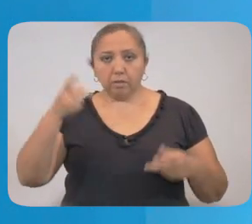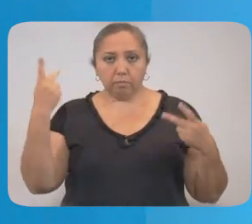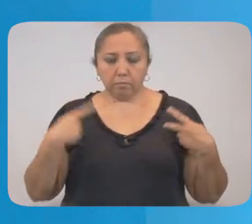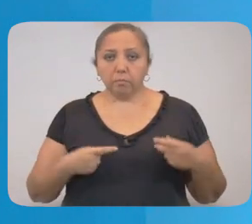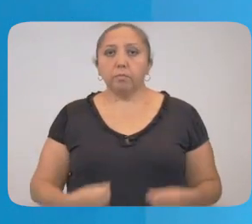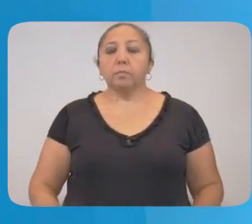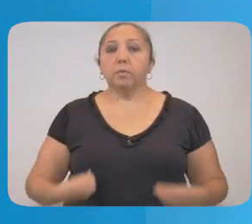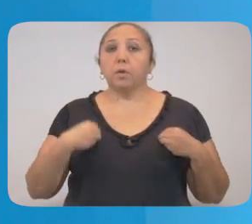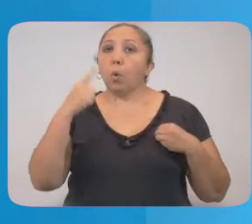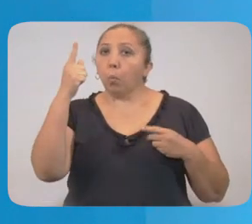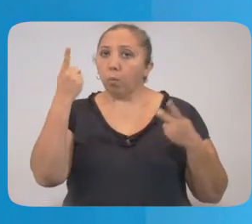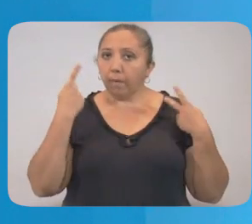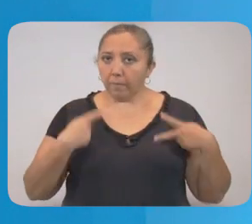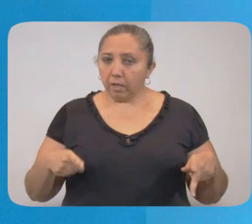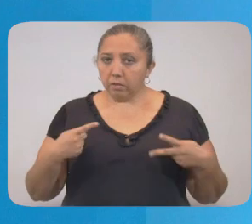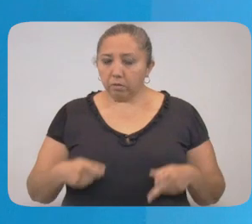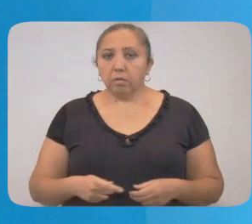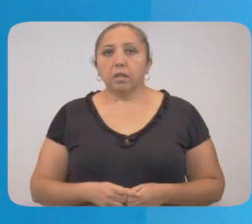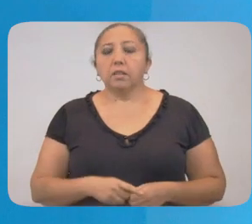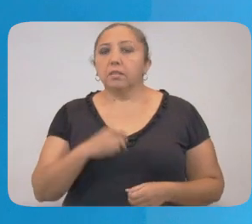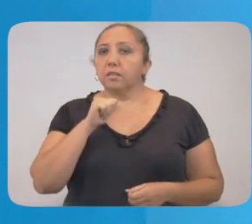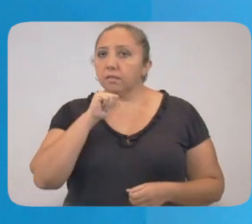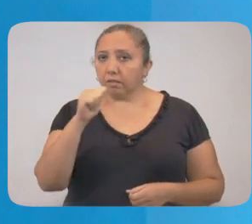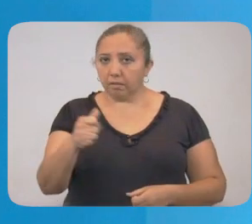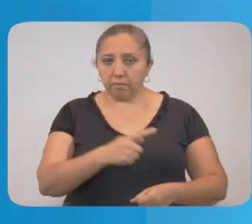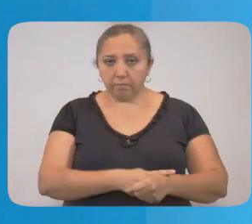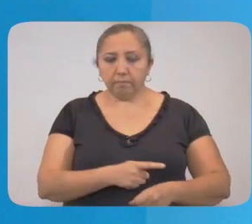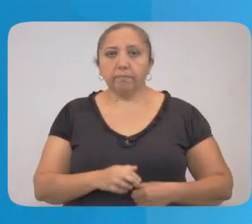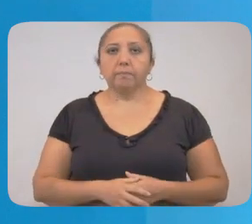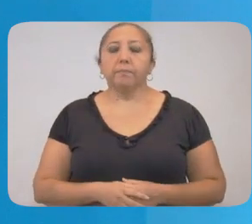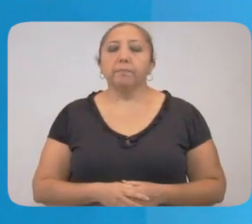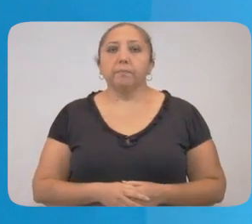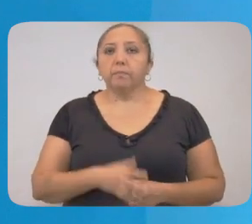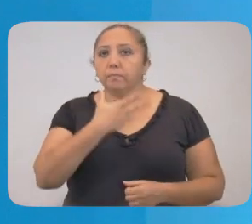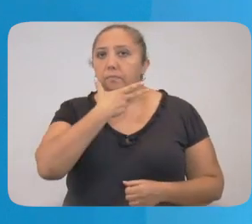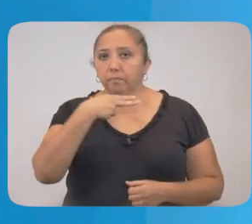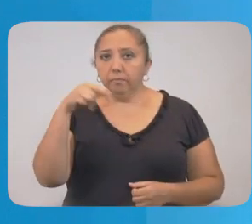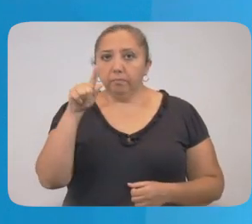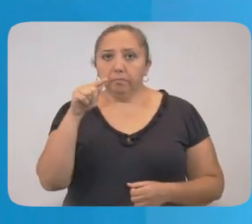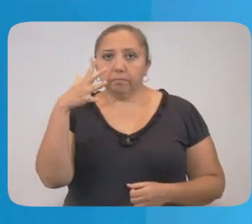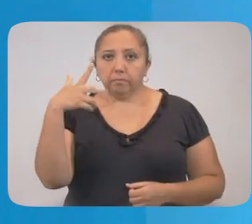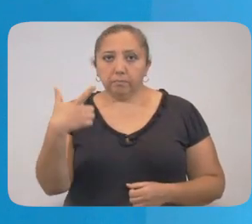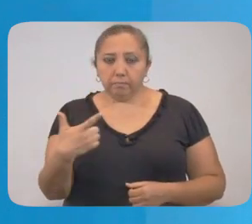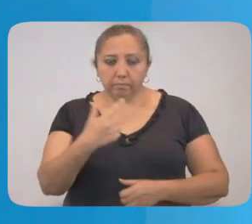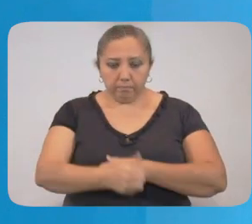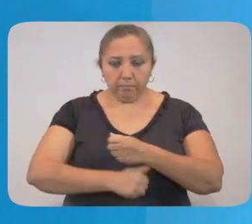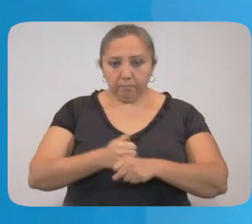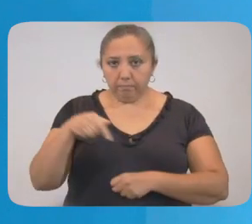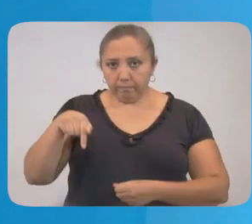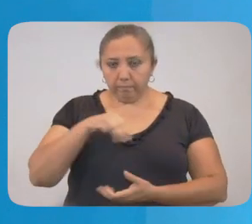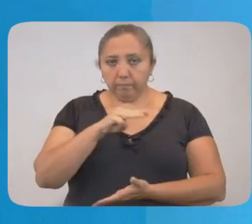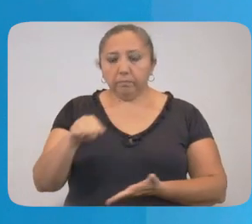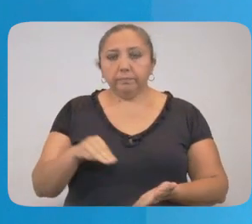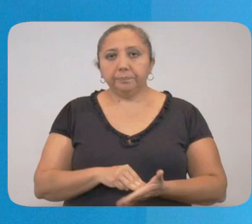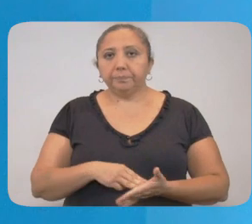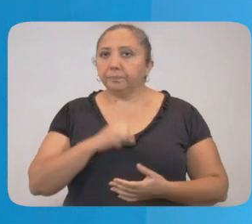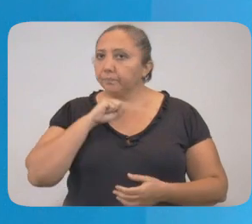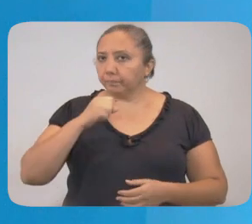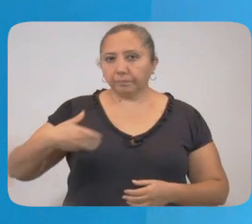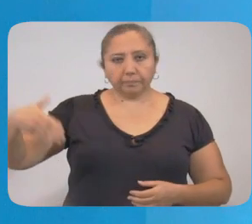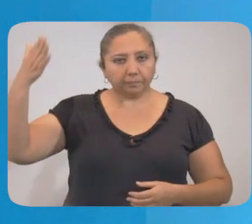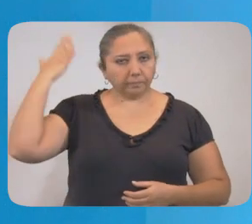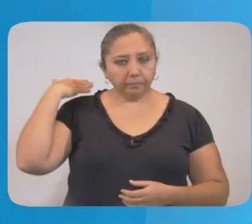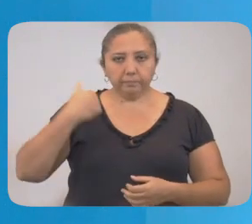paciente vivía con una persona, la cual se reporta asintomática. Hombre de 77 años de Mérida, sin reporte de